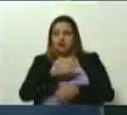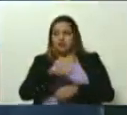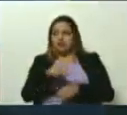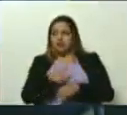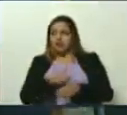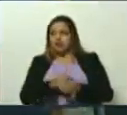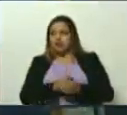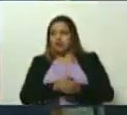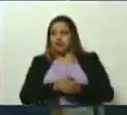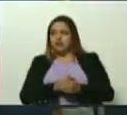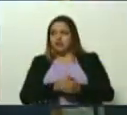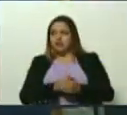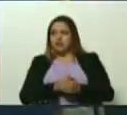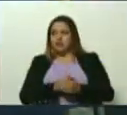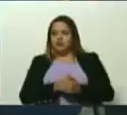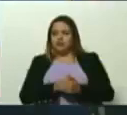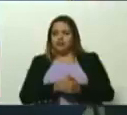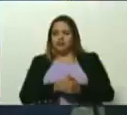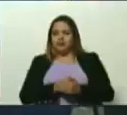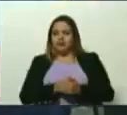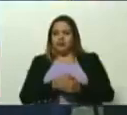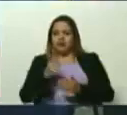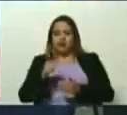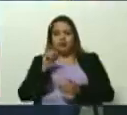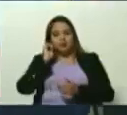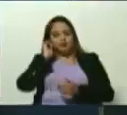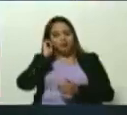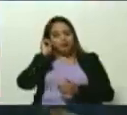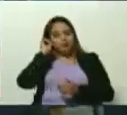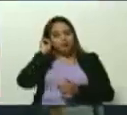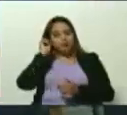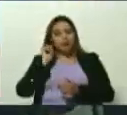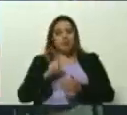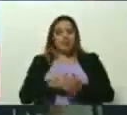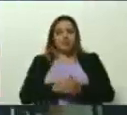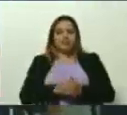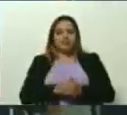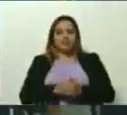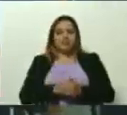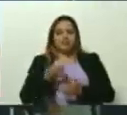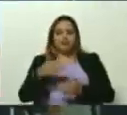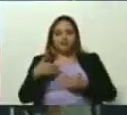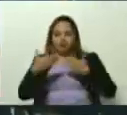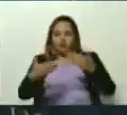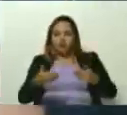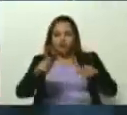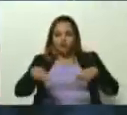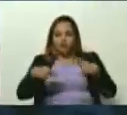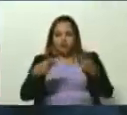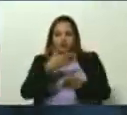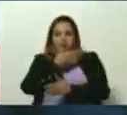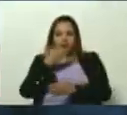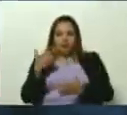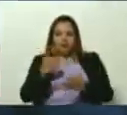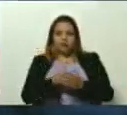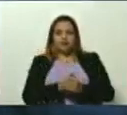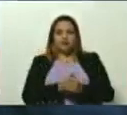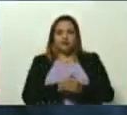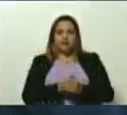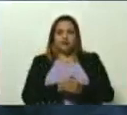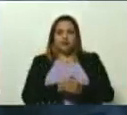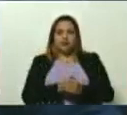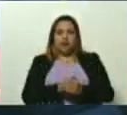de la Seguridad, que está allí como modelo de formación, estamos avanzando en innovación para mejorar pues a